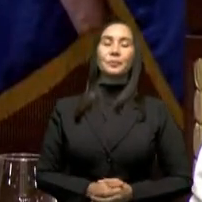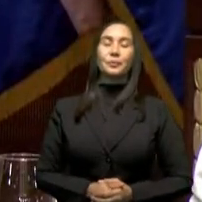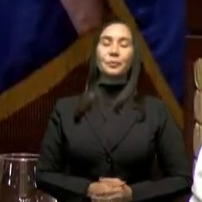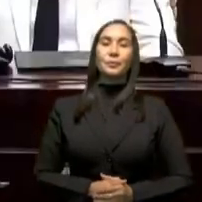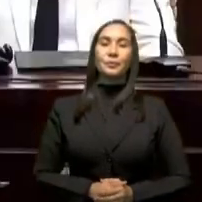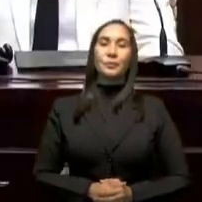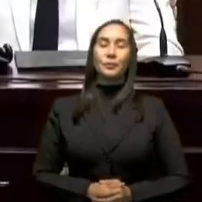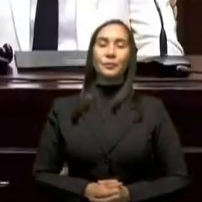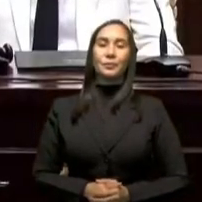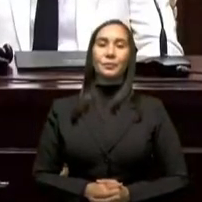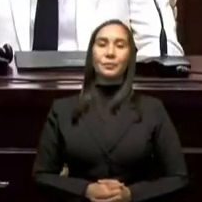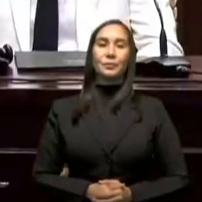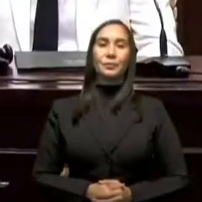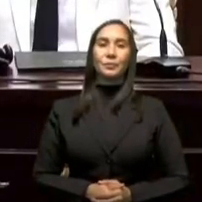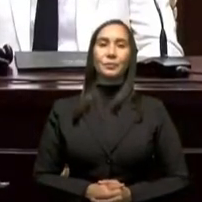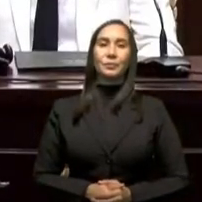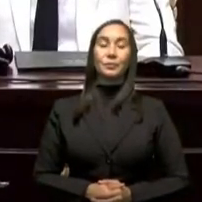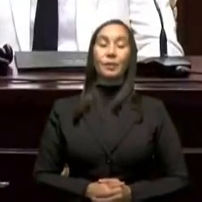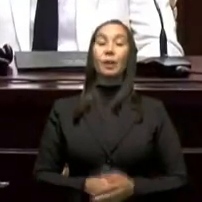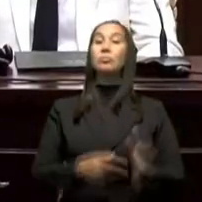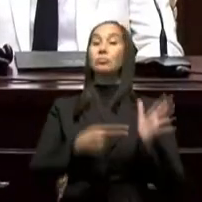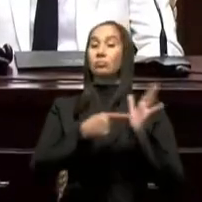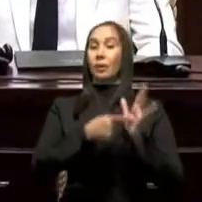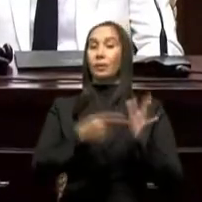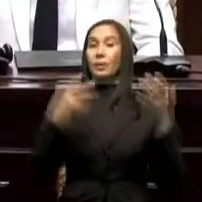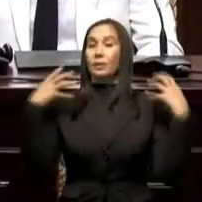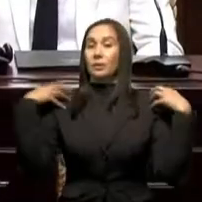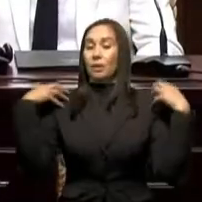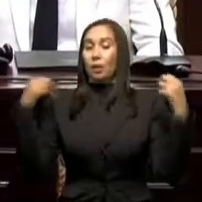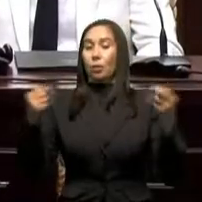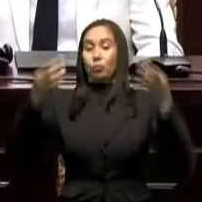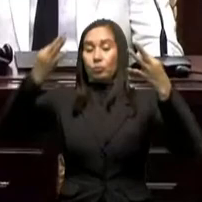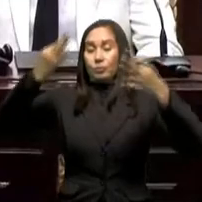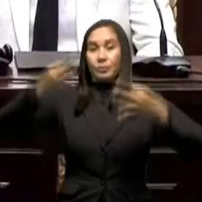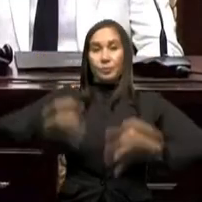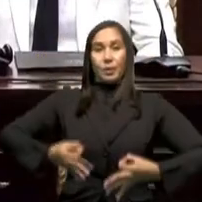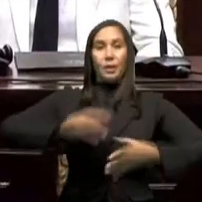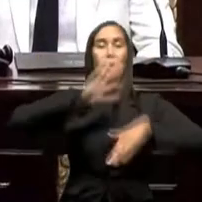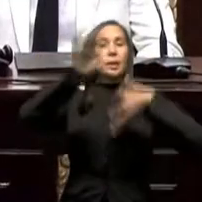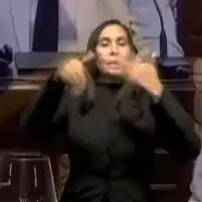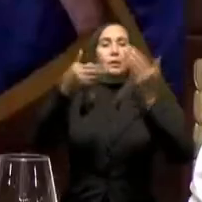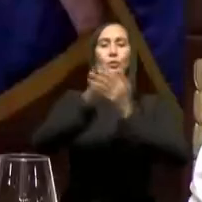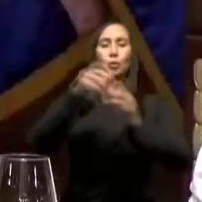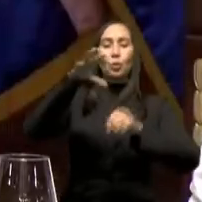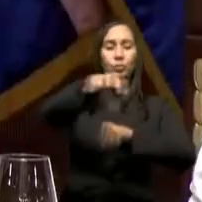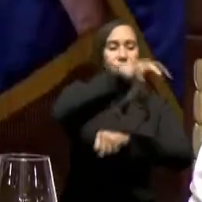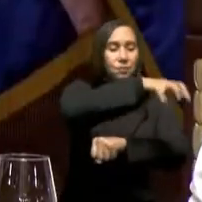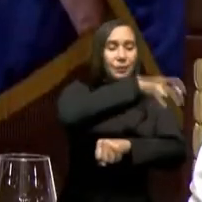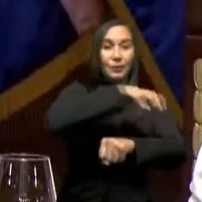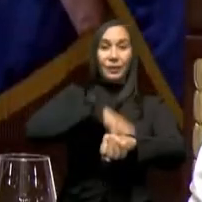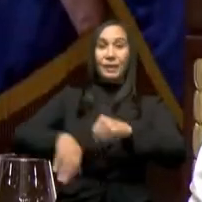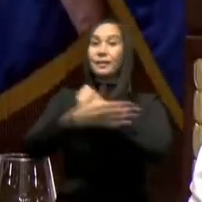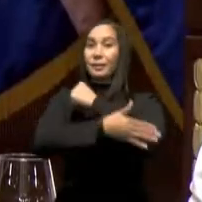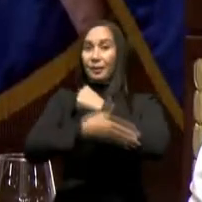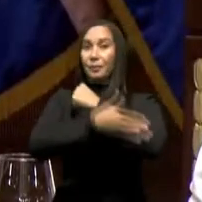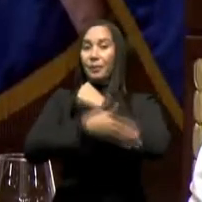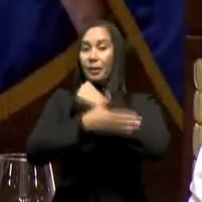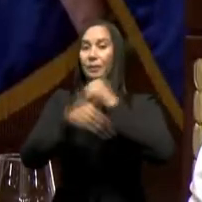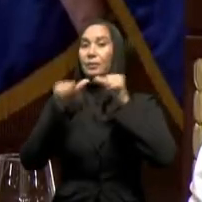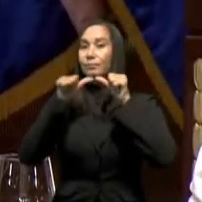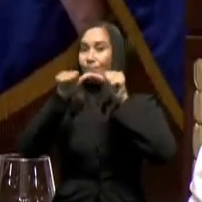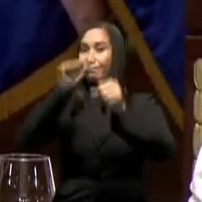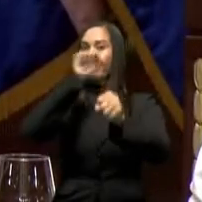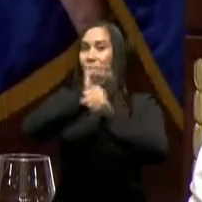población dominicana garantía de salud para todos de calidad y en todos los rincones del país en eso Hemos